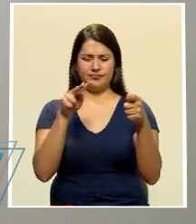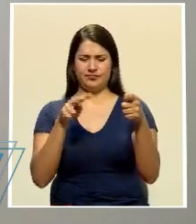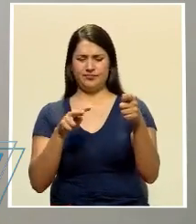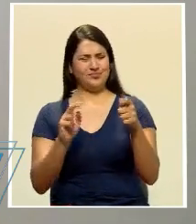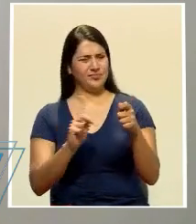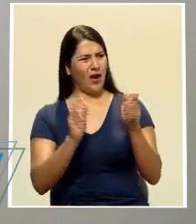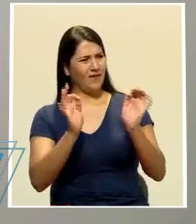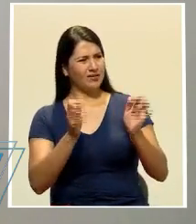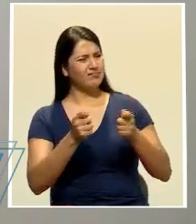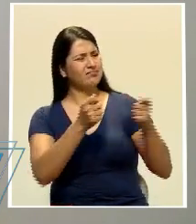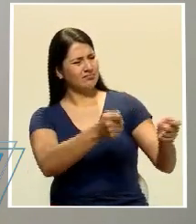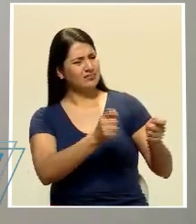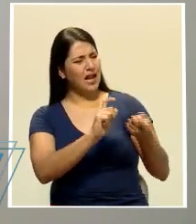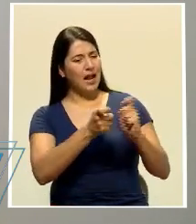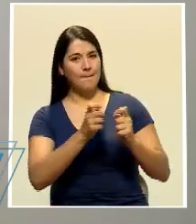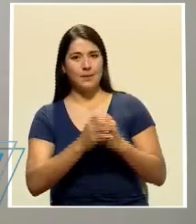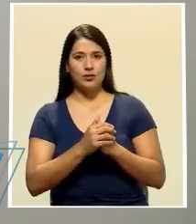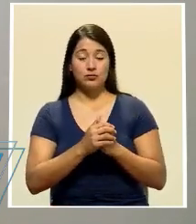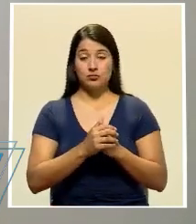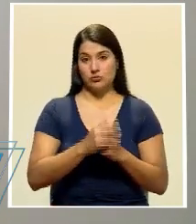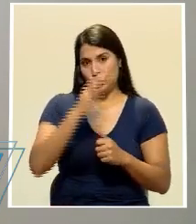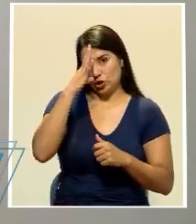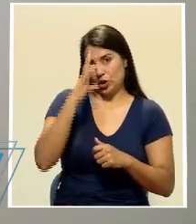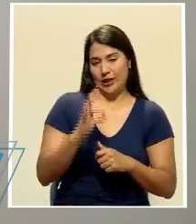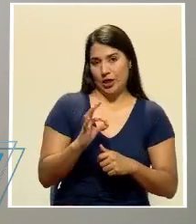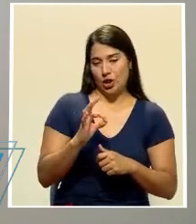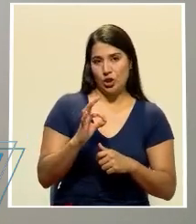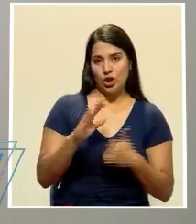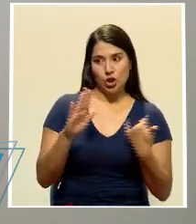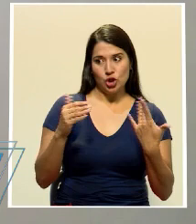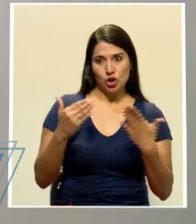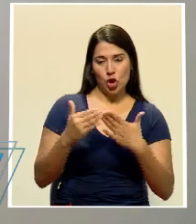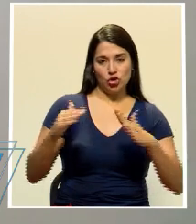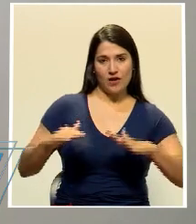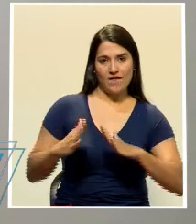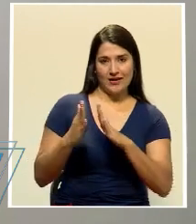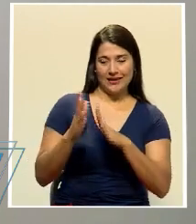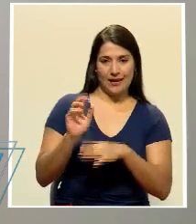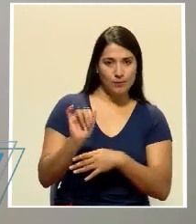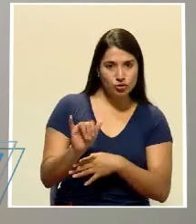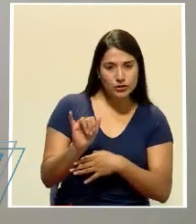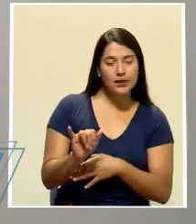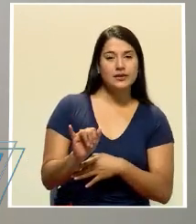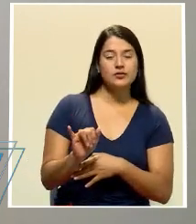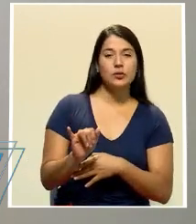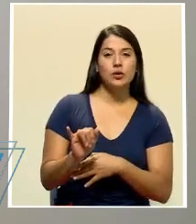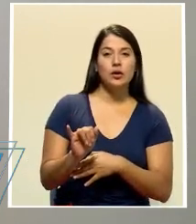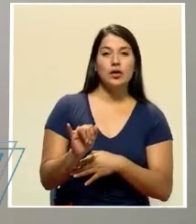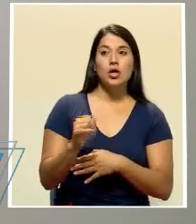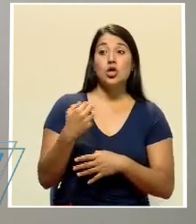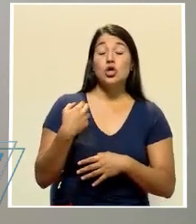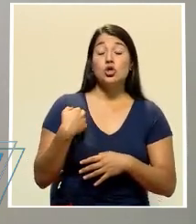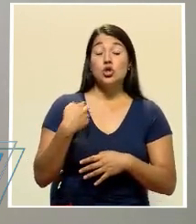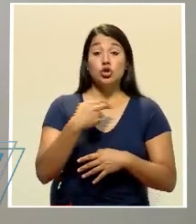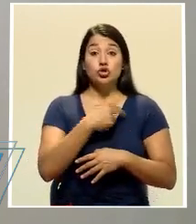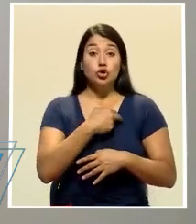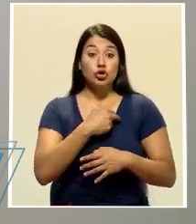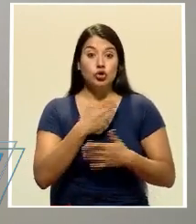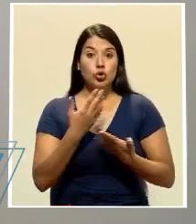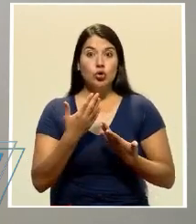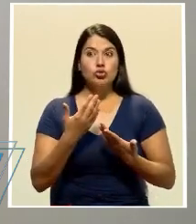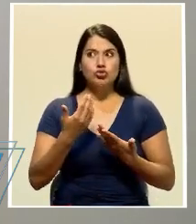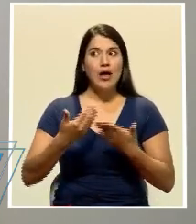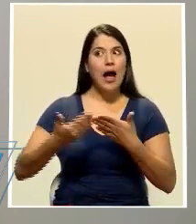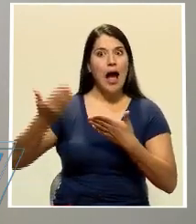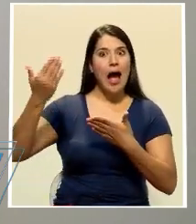pasamos por eso, Ernesto, que sentimos en la profesionalización del ejercicio de la prensa, y a nosotros nos correspondió